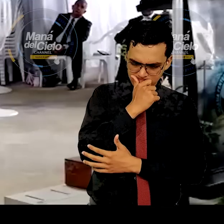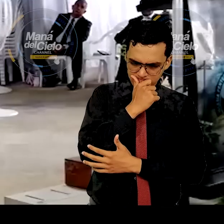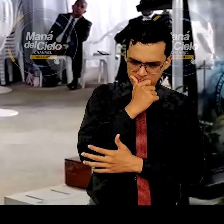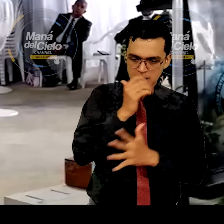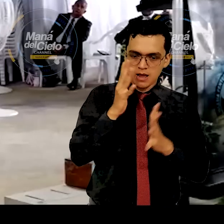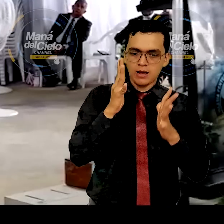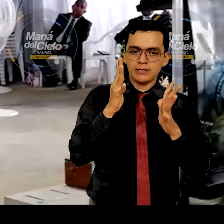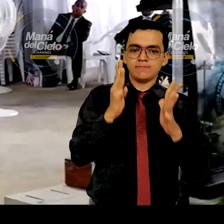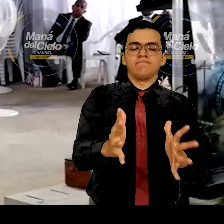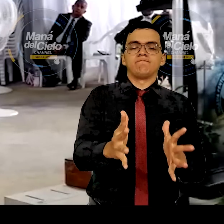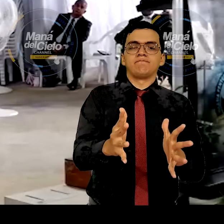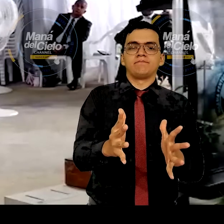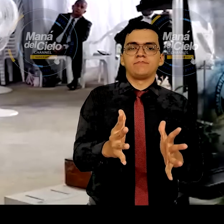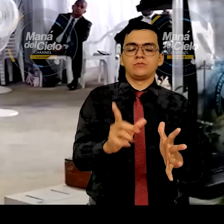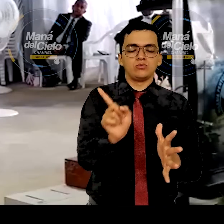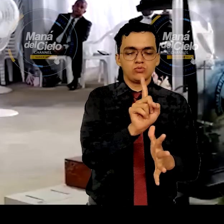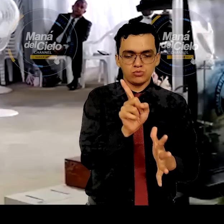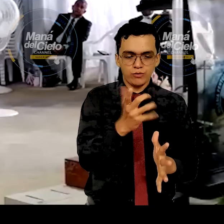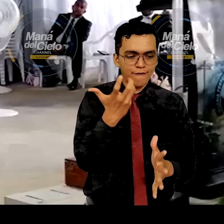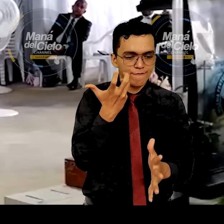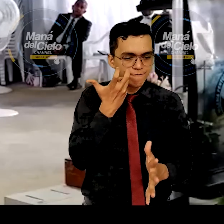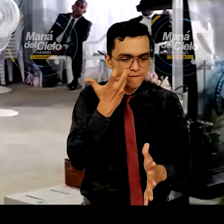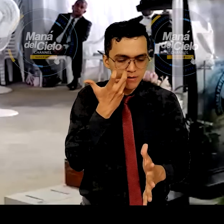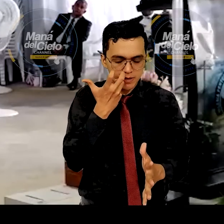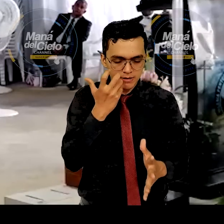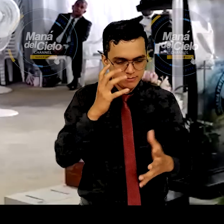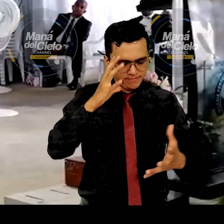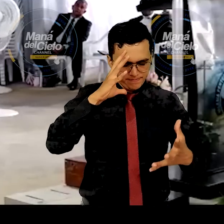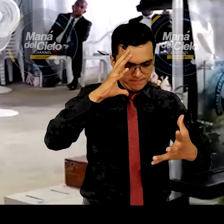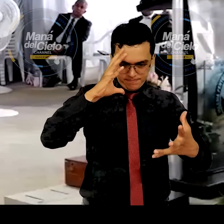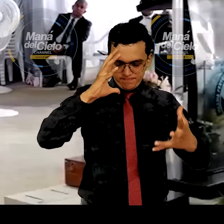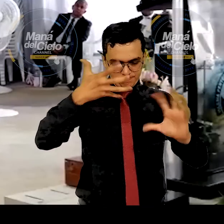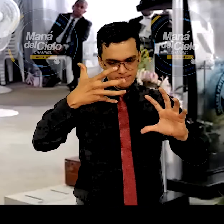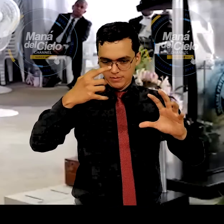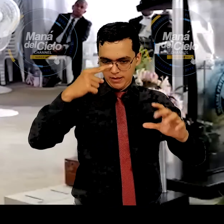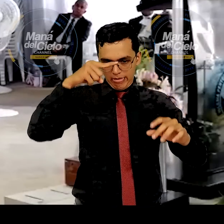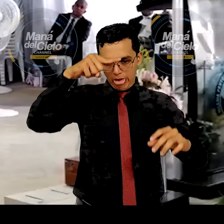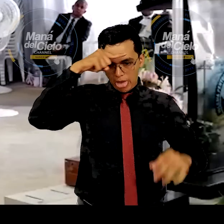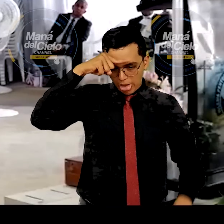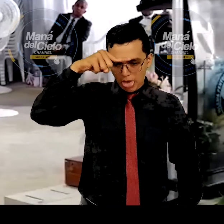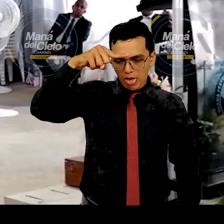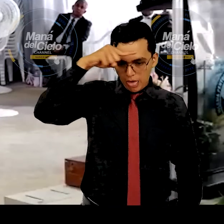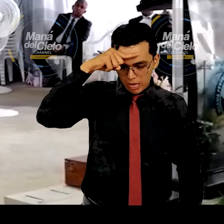dice, enfermedad mía es esta. Ese es un truco mental.